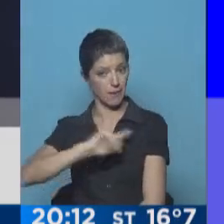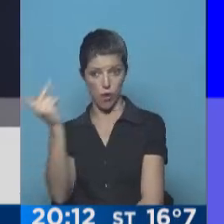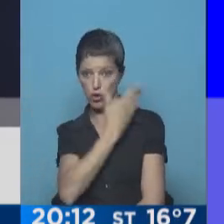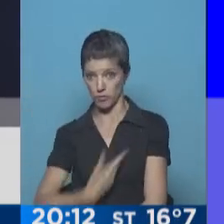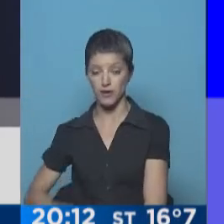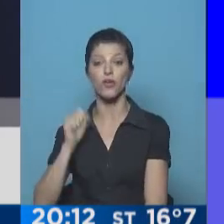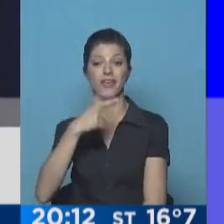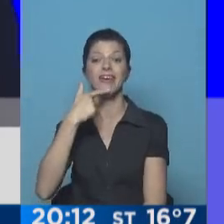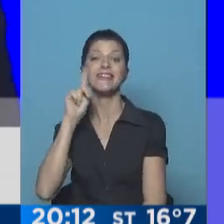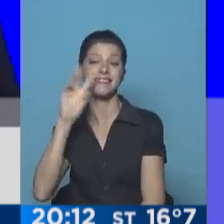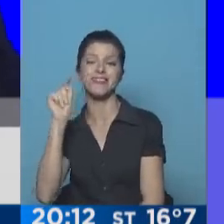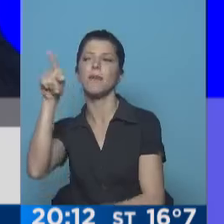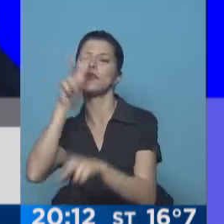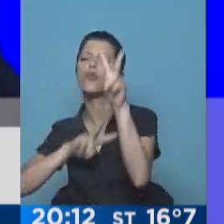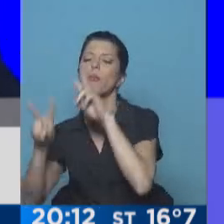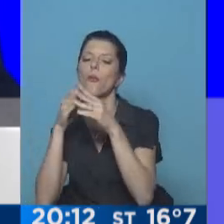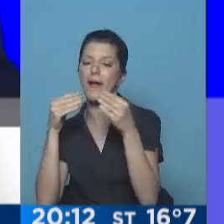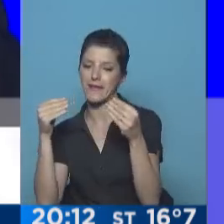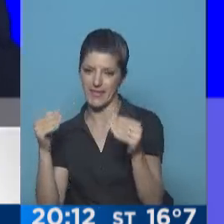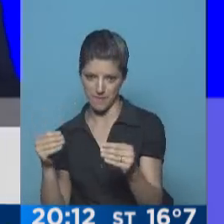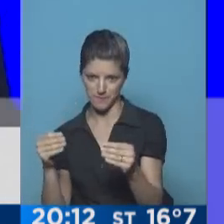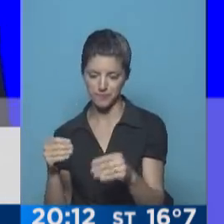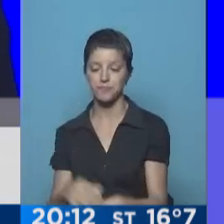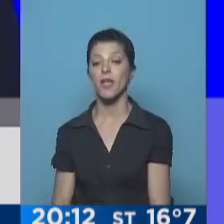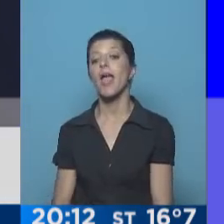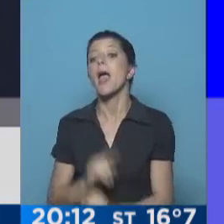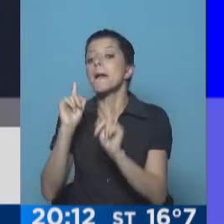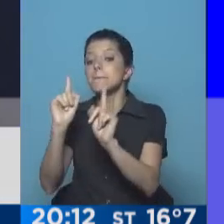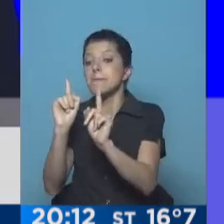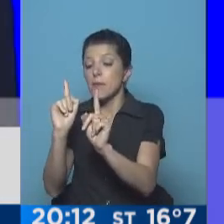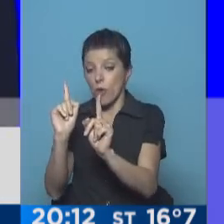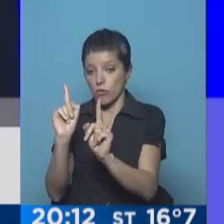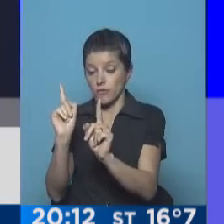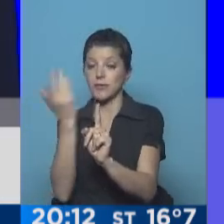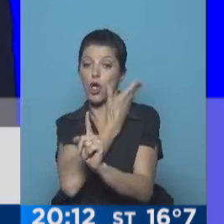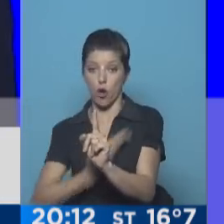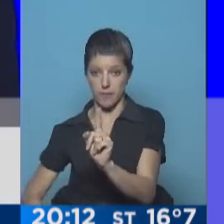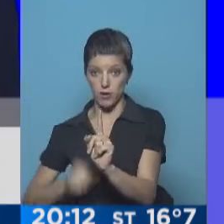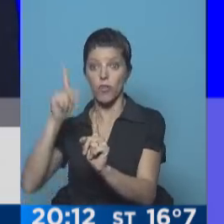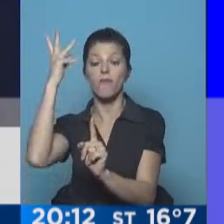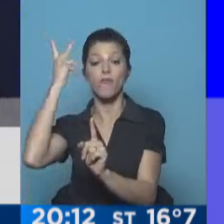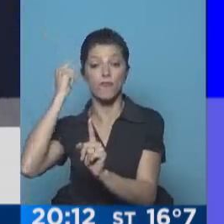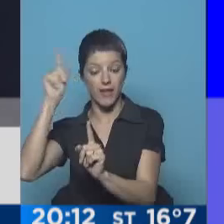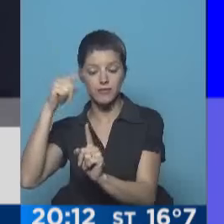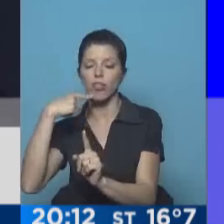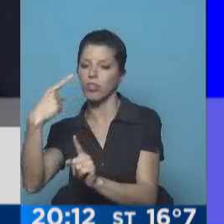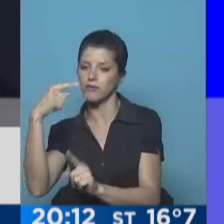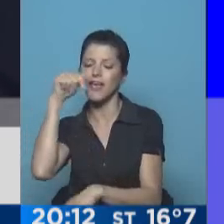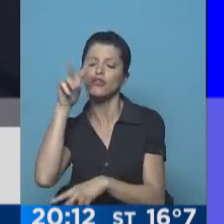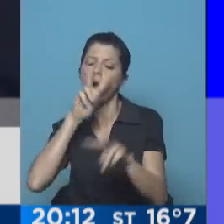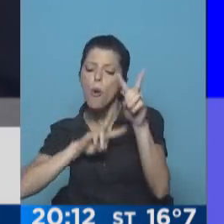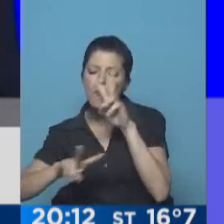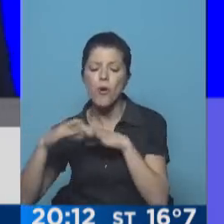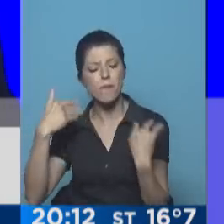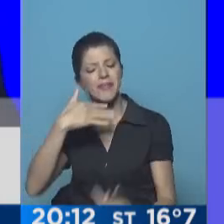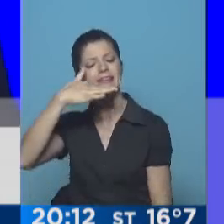sirio. ¿Qué es lo que buscan? Bueno, según lo que dicen los propios miembros del gobierno francés, están tratando de